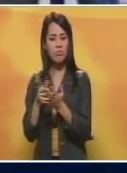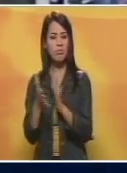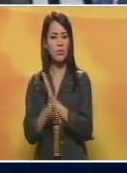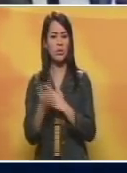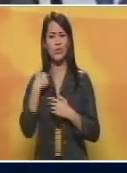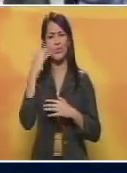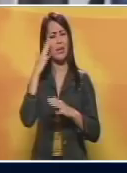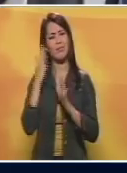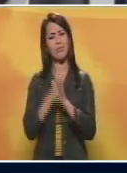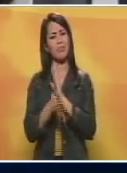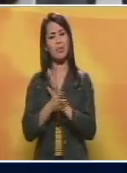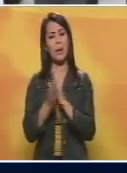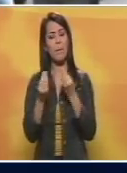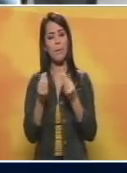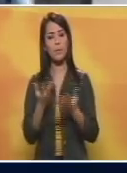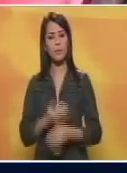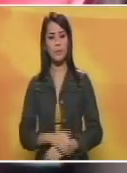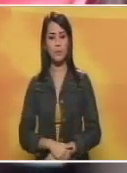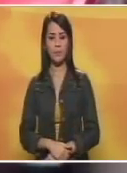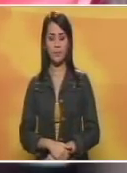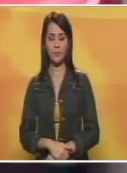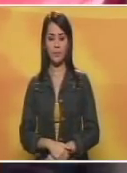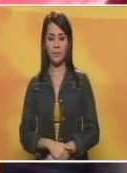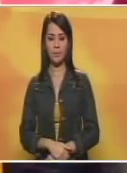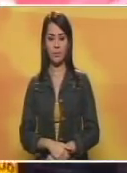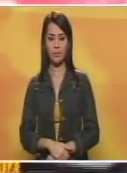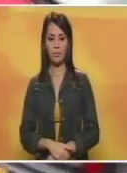desconocen las causas del accidente